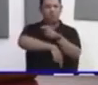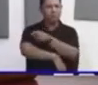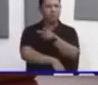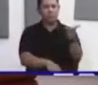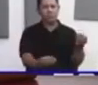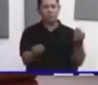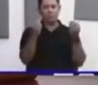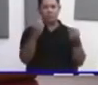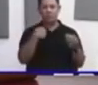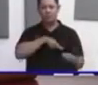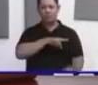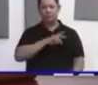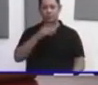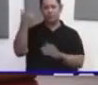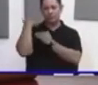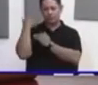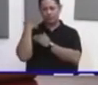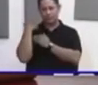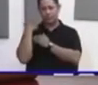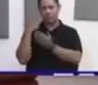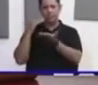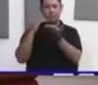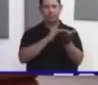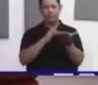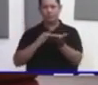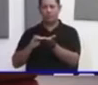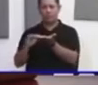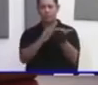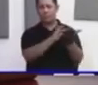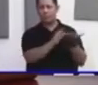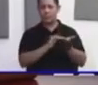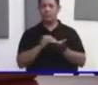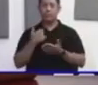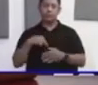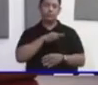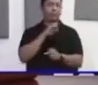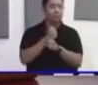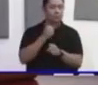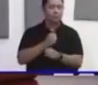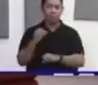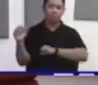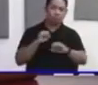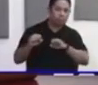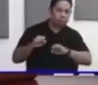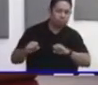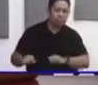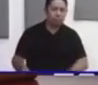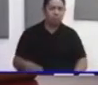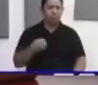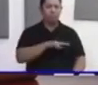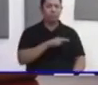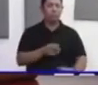la obligación de solucionar, pues en eso hemos estado, en eso hemos estado. Simplemente queremos que